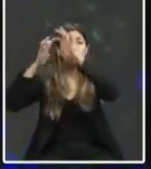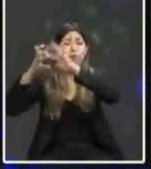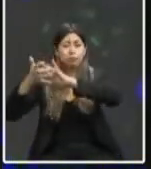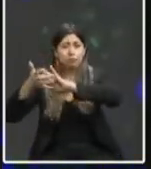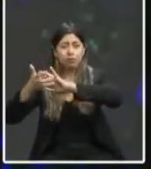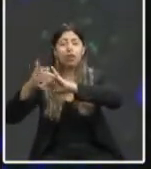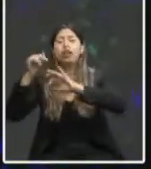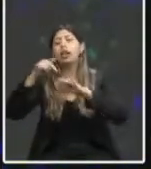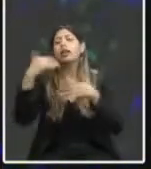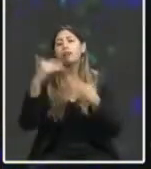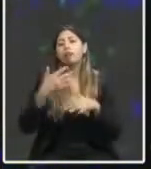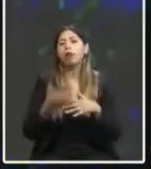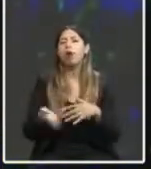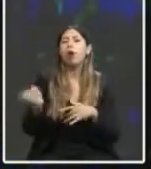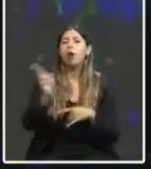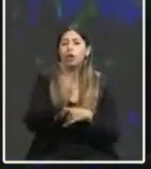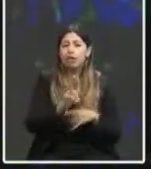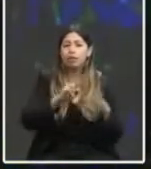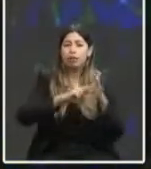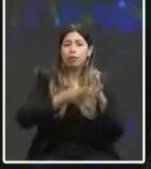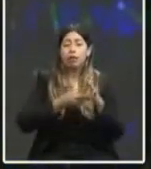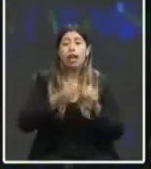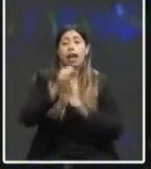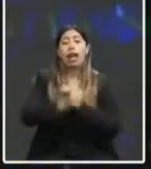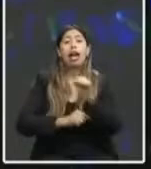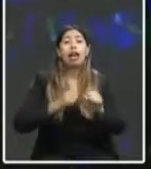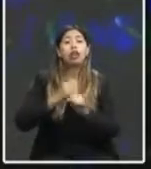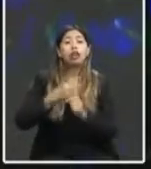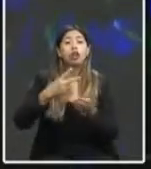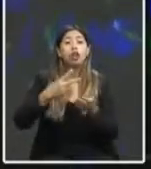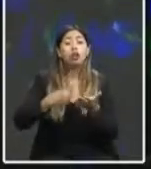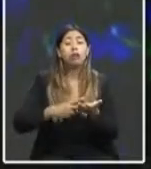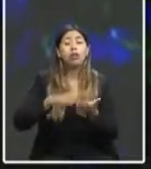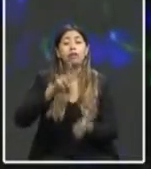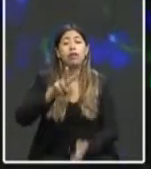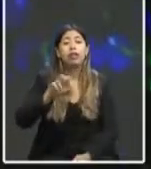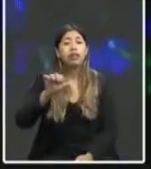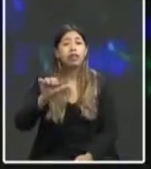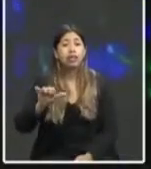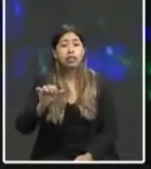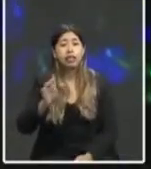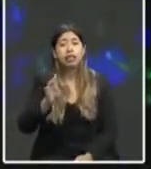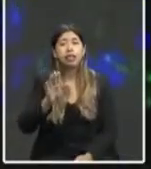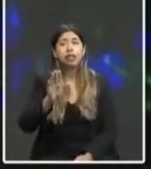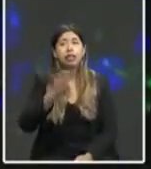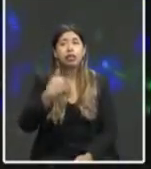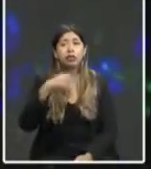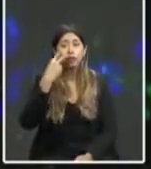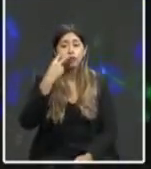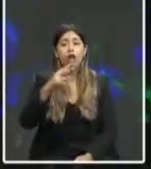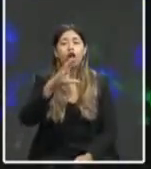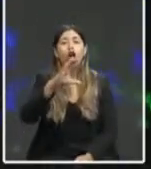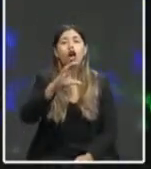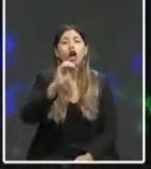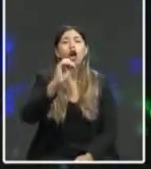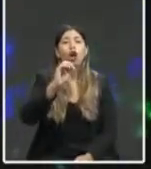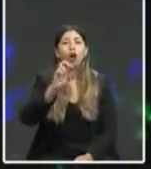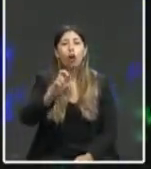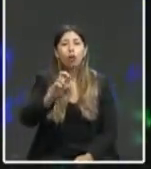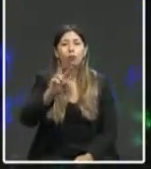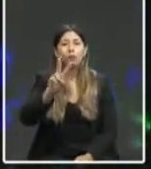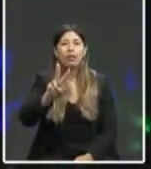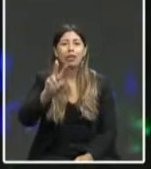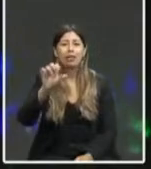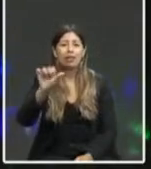aquellas problemáticas. Sin ir más lejos, el año 2026 fuimos testigos de la COP26. Nuestra siguiente